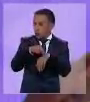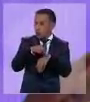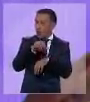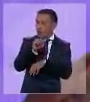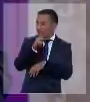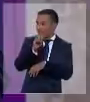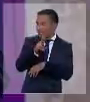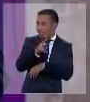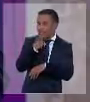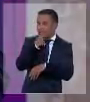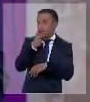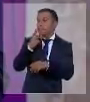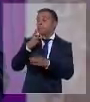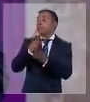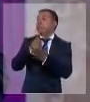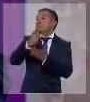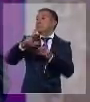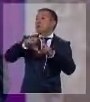Es un proceso.